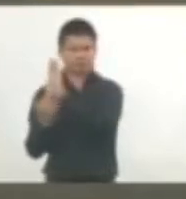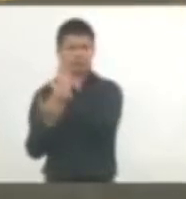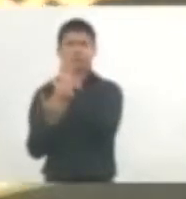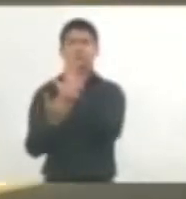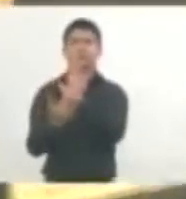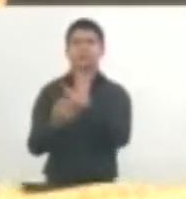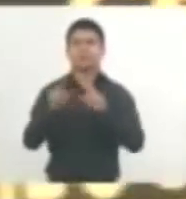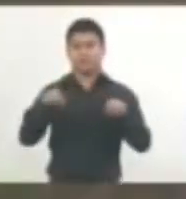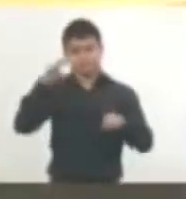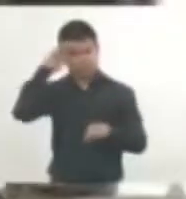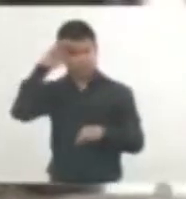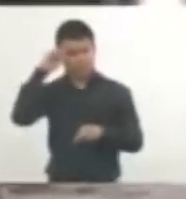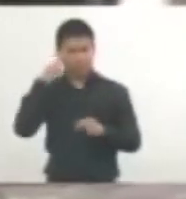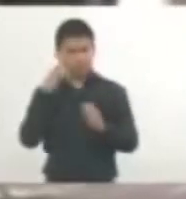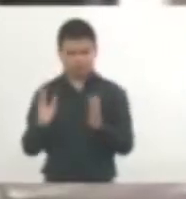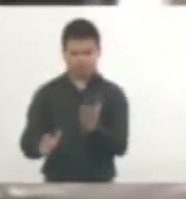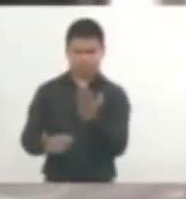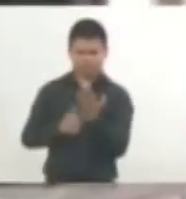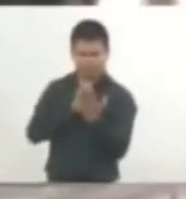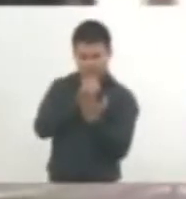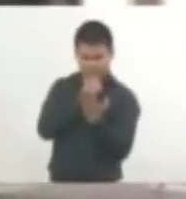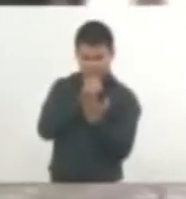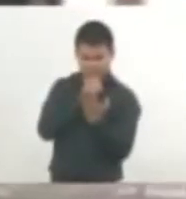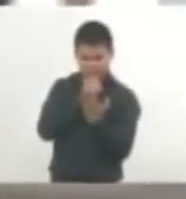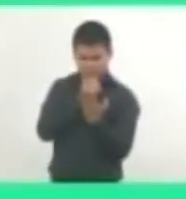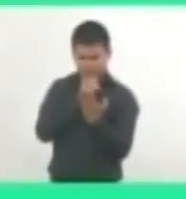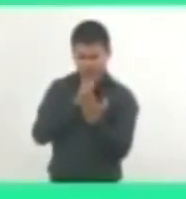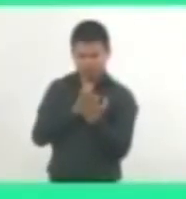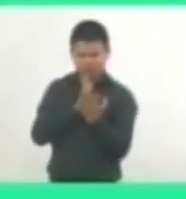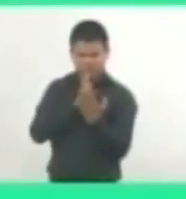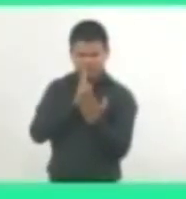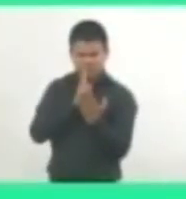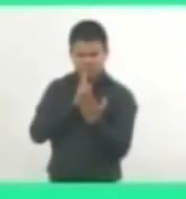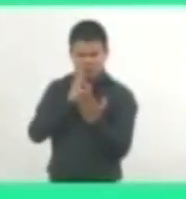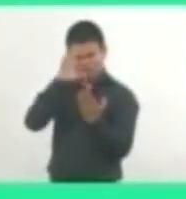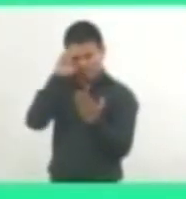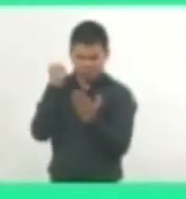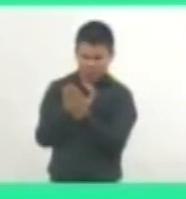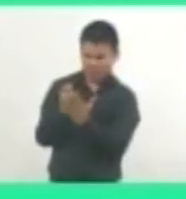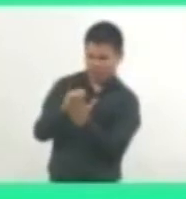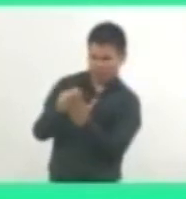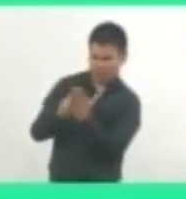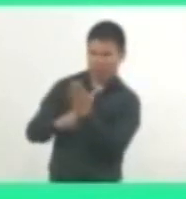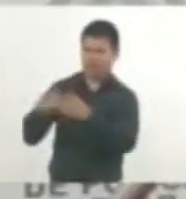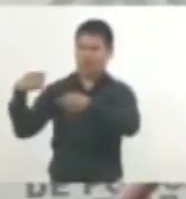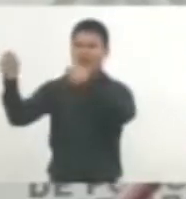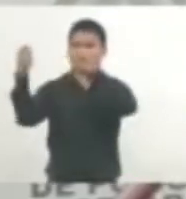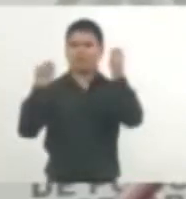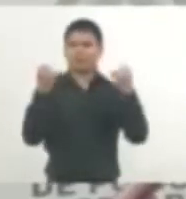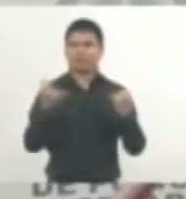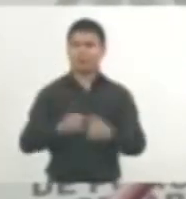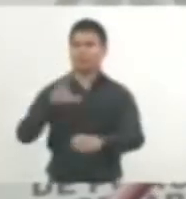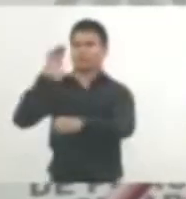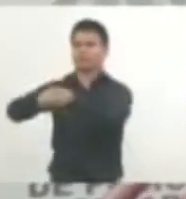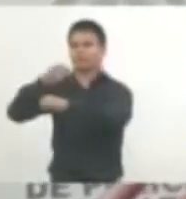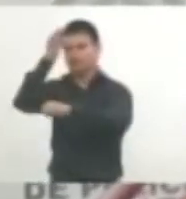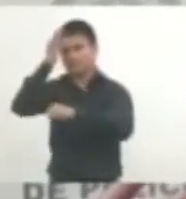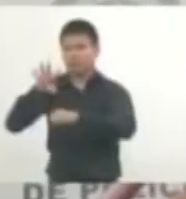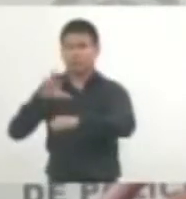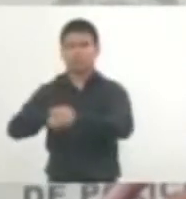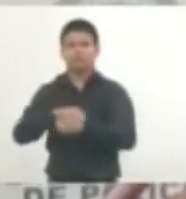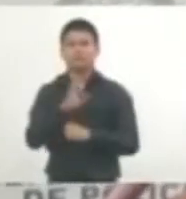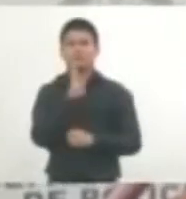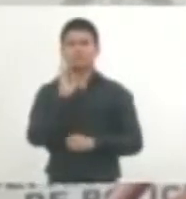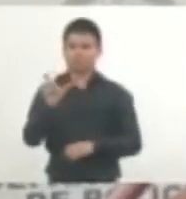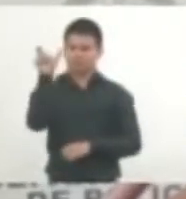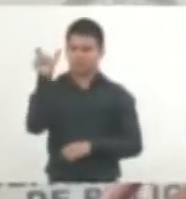policía de este departamento, ya se tienen pistas sobre el autor de este volante y se espera que en las próximas horas sea capturado. Y a la persona que lo realizó, porque